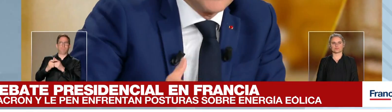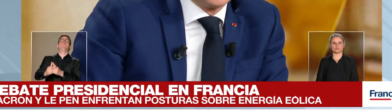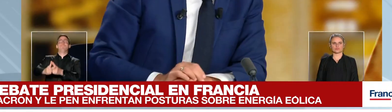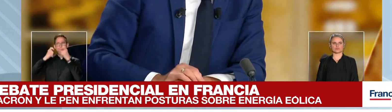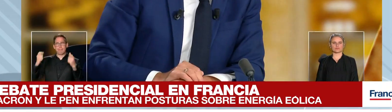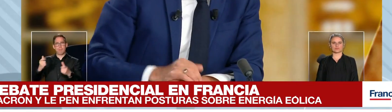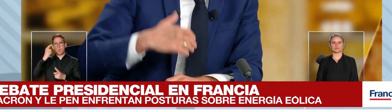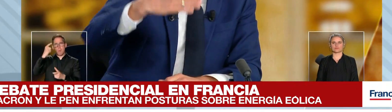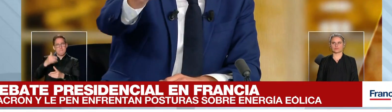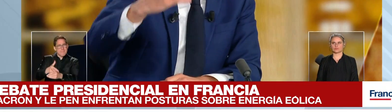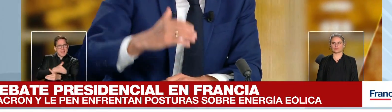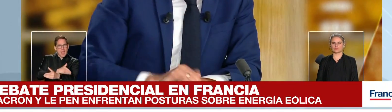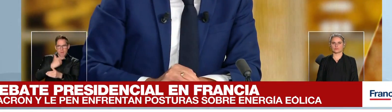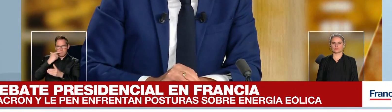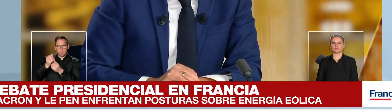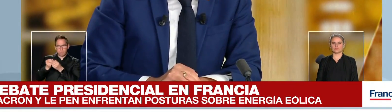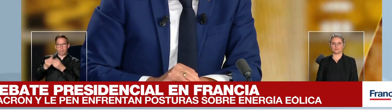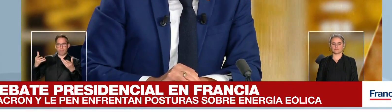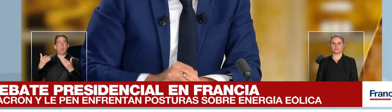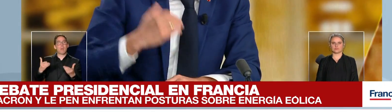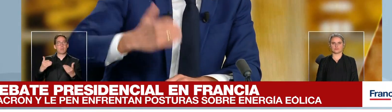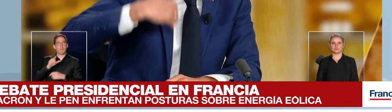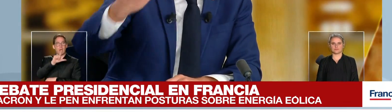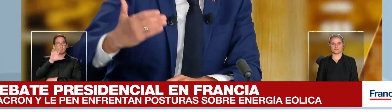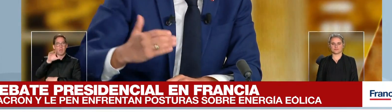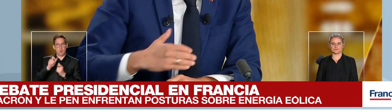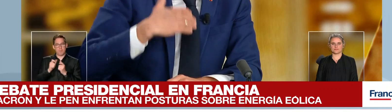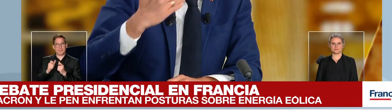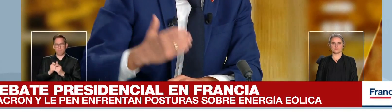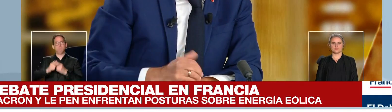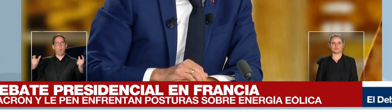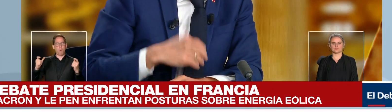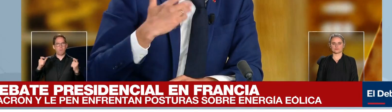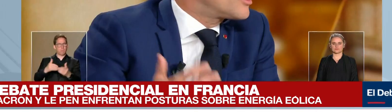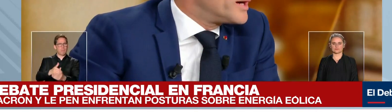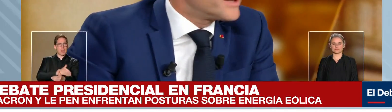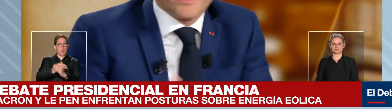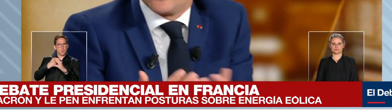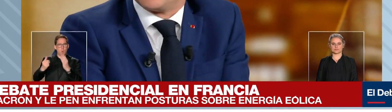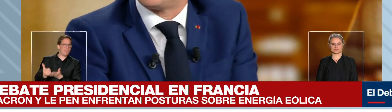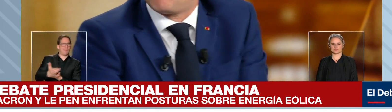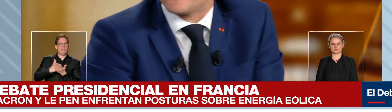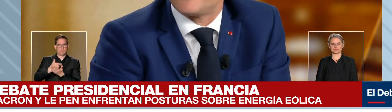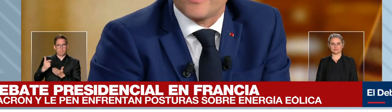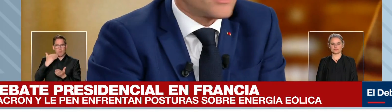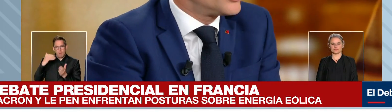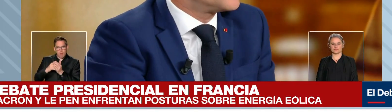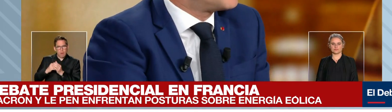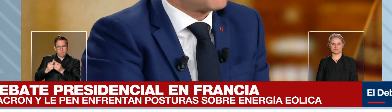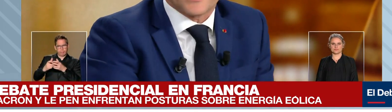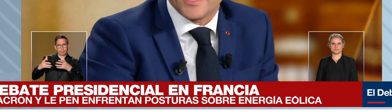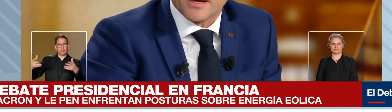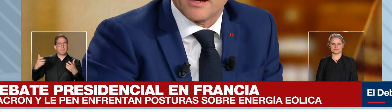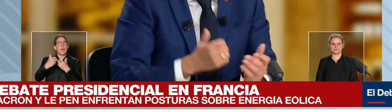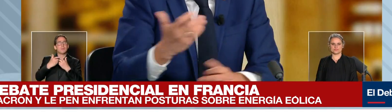Había unos que superaban más de 1,000 millones de euros y hoy son más de 25 y van a continuar creciendo y de hecho